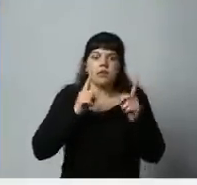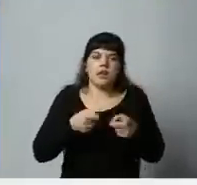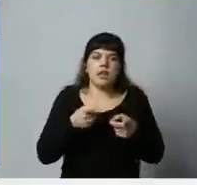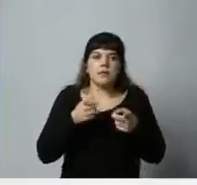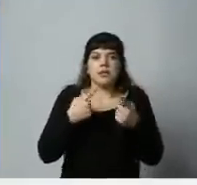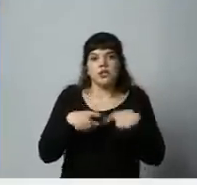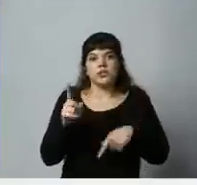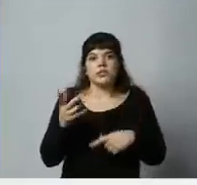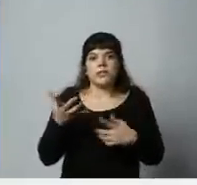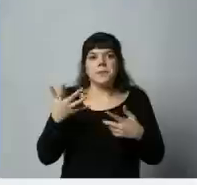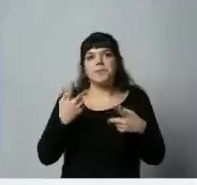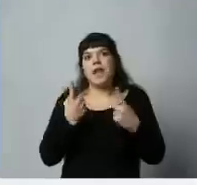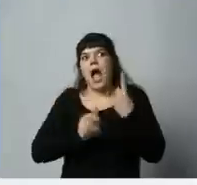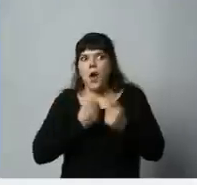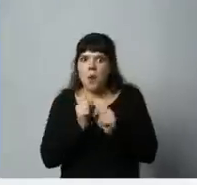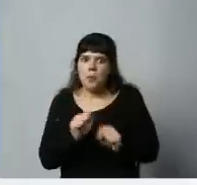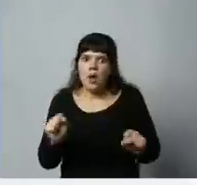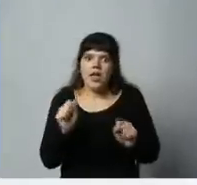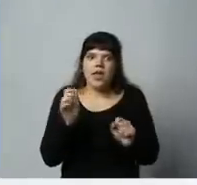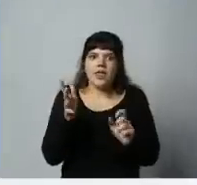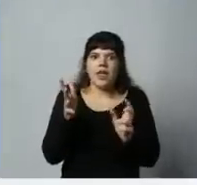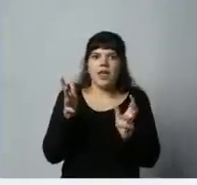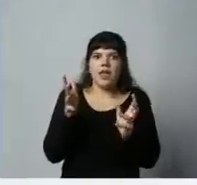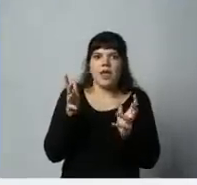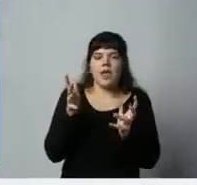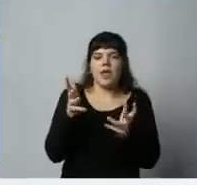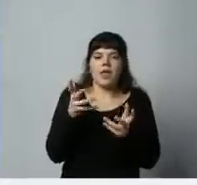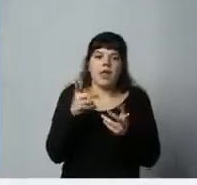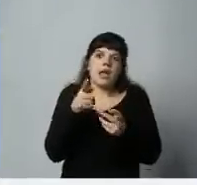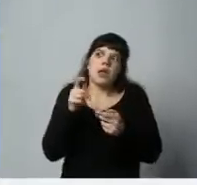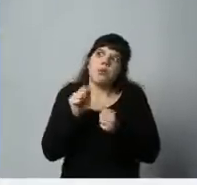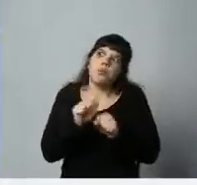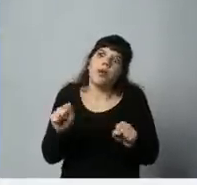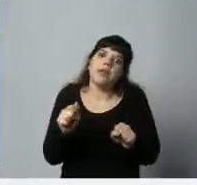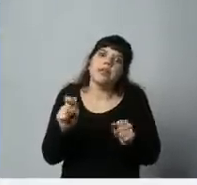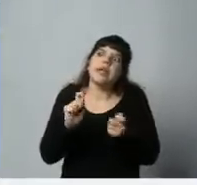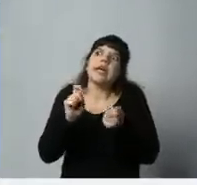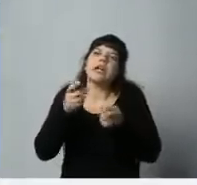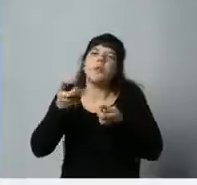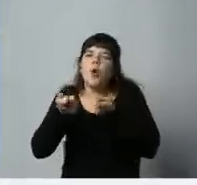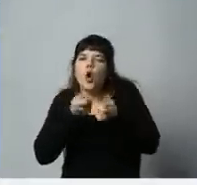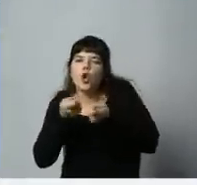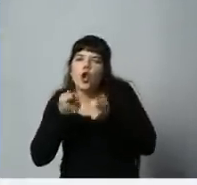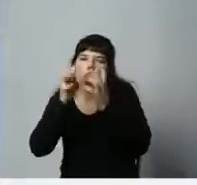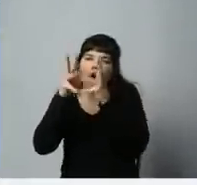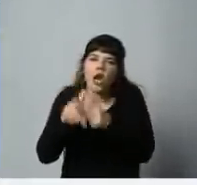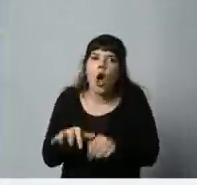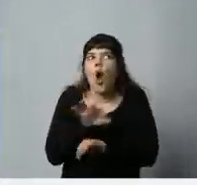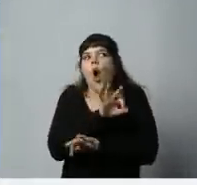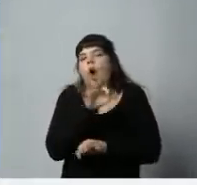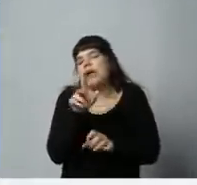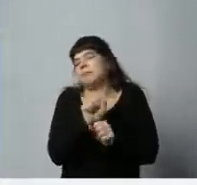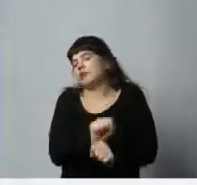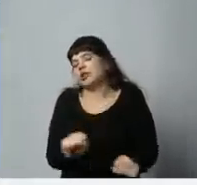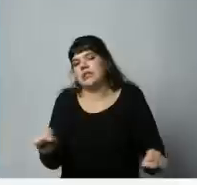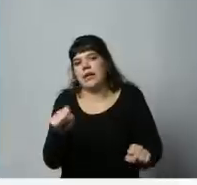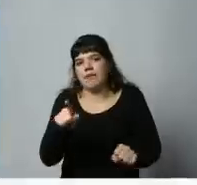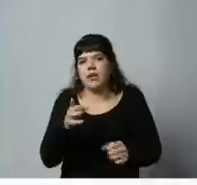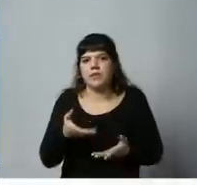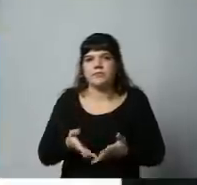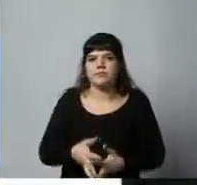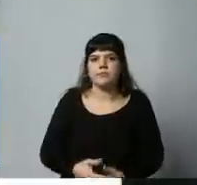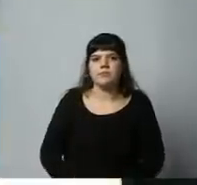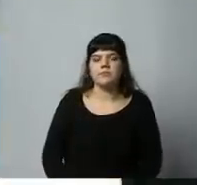entonces hay alguna forma de poder de que eso se pudiera llegar a Regular o es imposible incidir Ahí